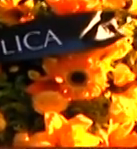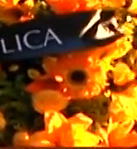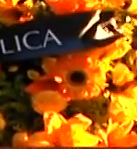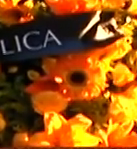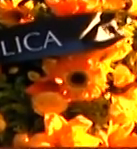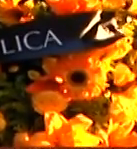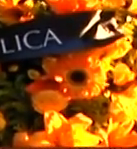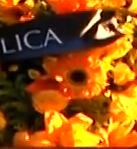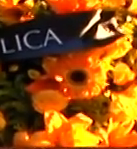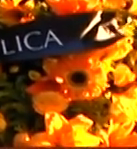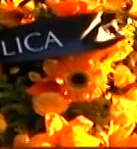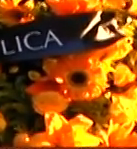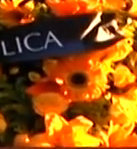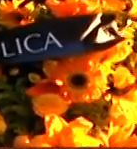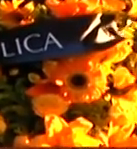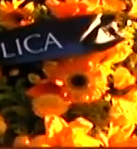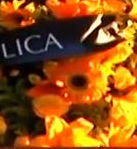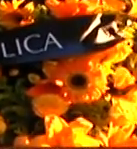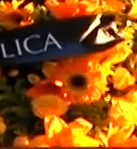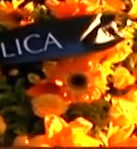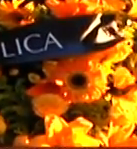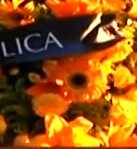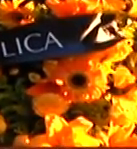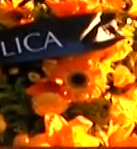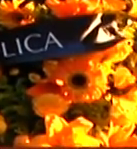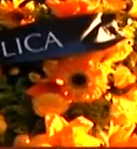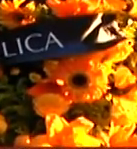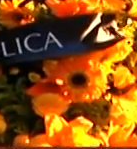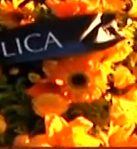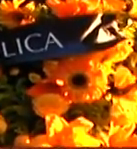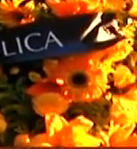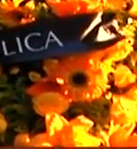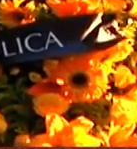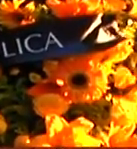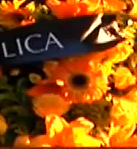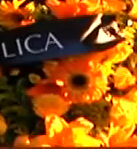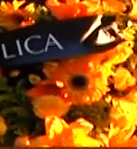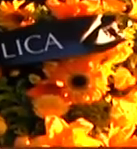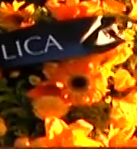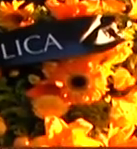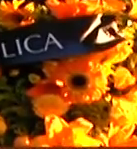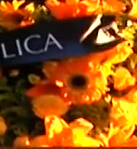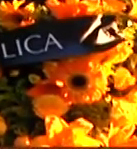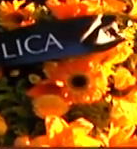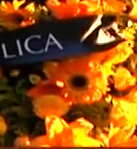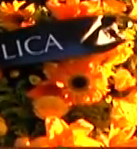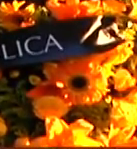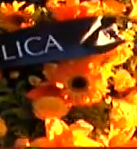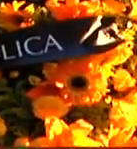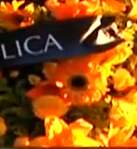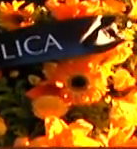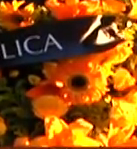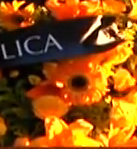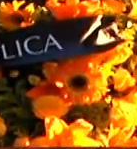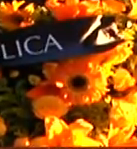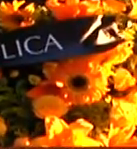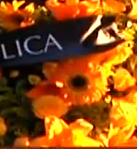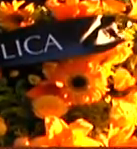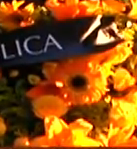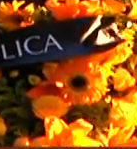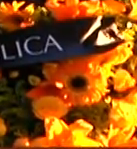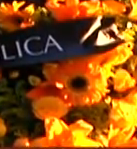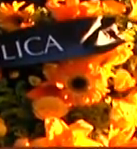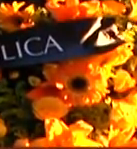grandes voces del país. Supo escribir con palabras sencillas y parecía que creaba una canción para cada uno